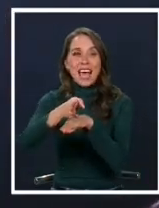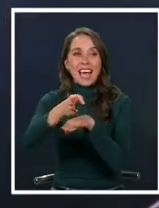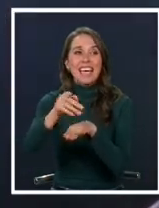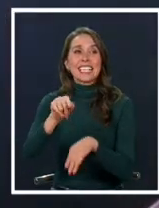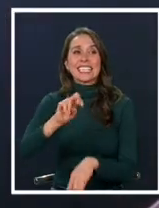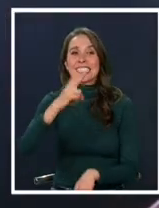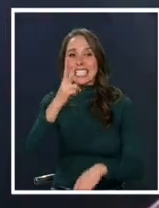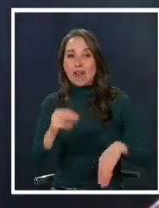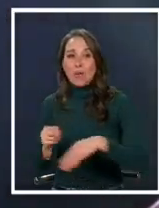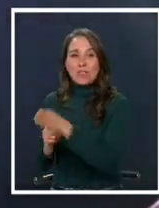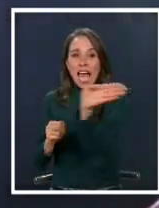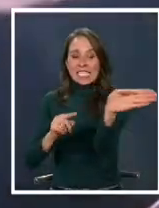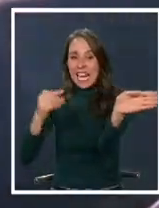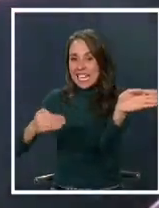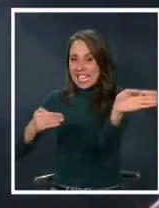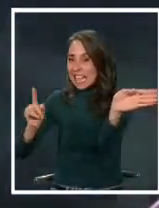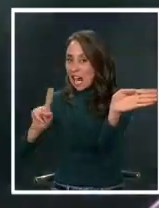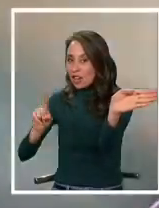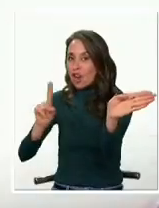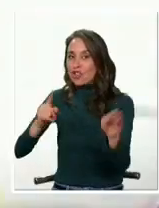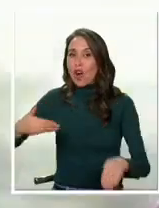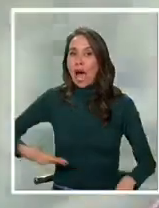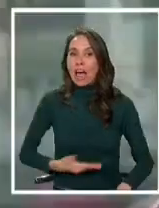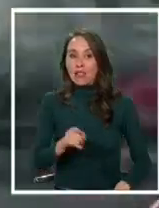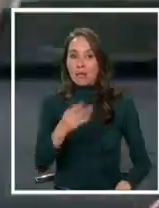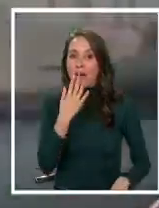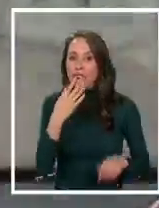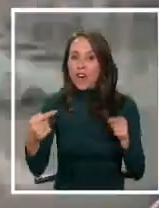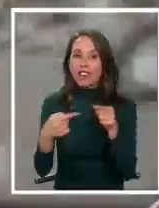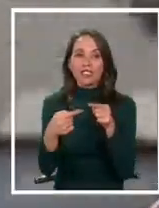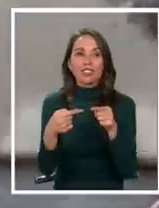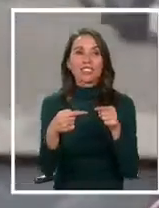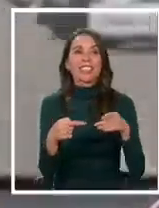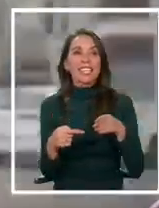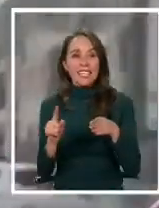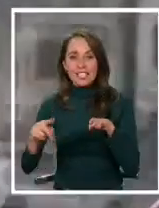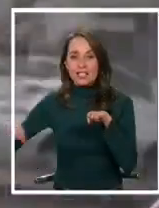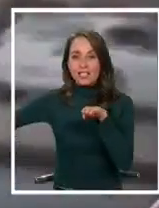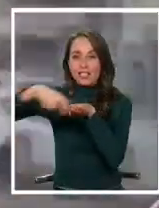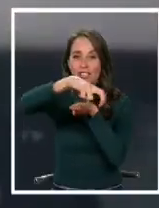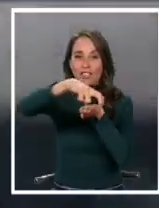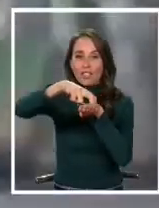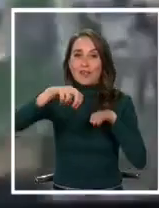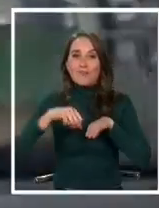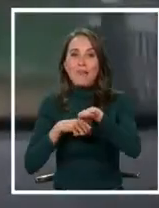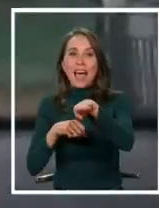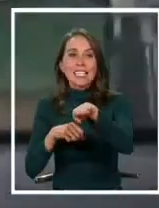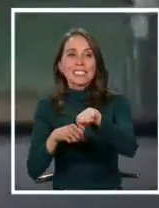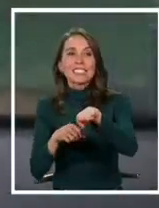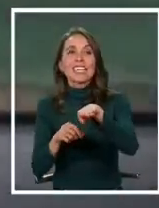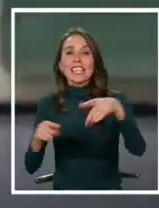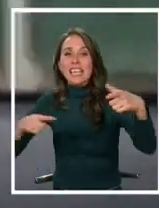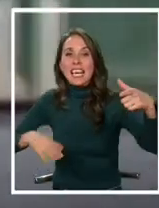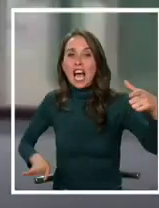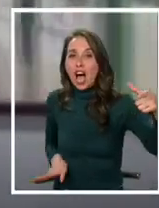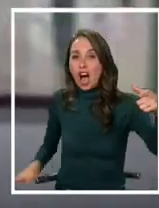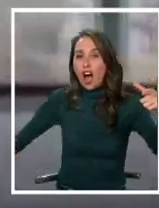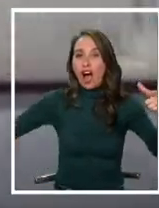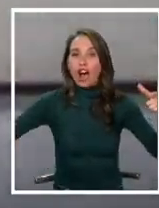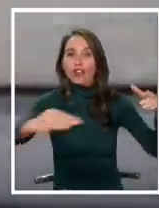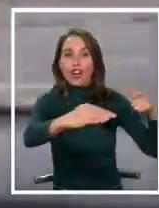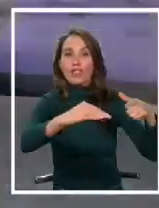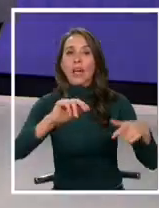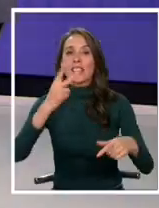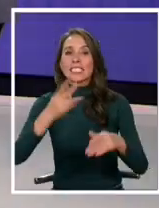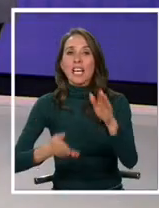es la segunda salida no atropelles a ese chico no te la pas en la rotonda toma la